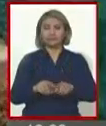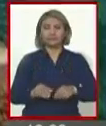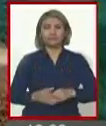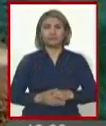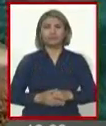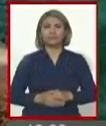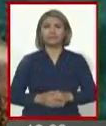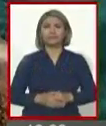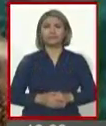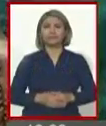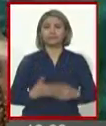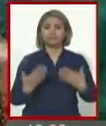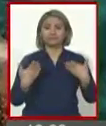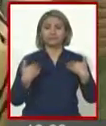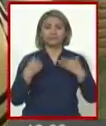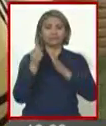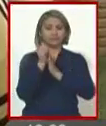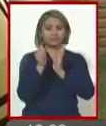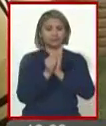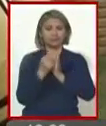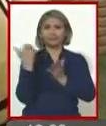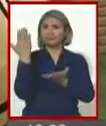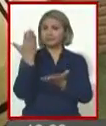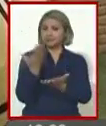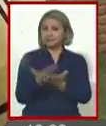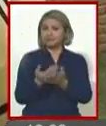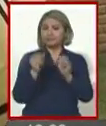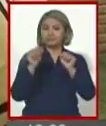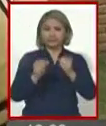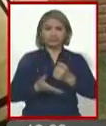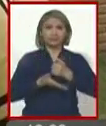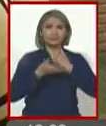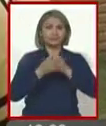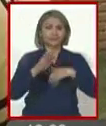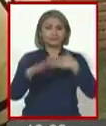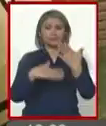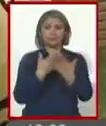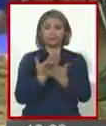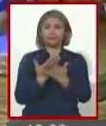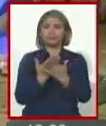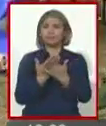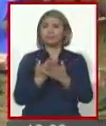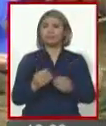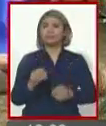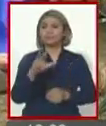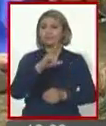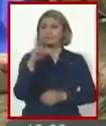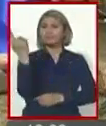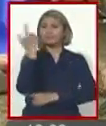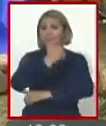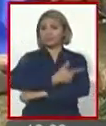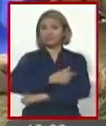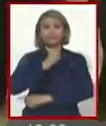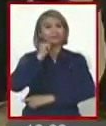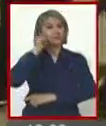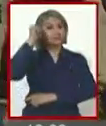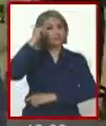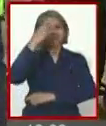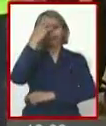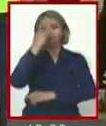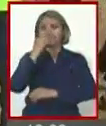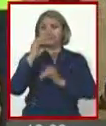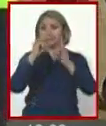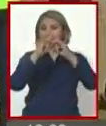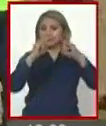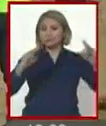compañera. Tenemos asesores legales que están viniendo para poderle ayudar en todo el aspecto. Ya son 3 días que los ancianos duermen